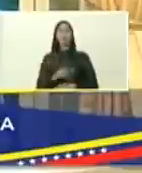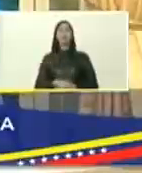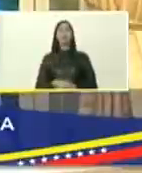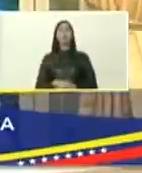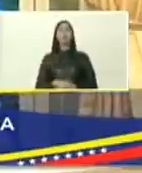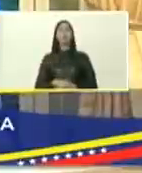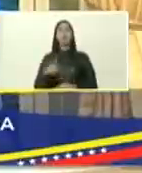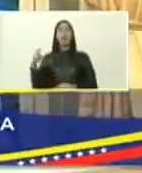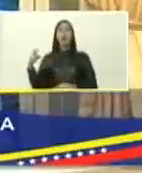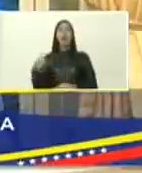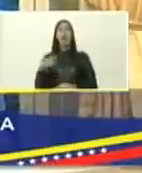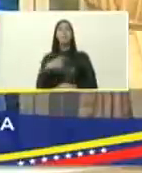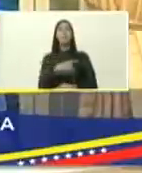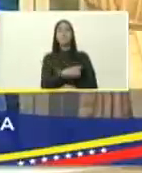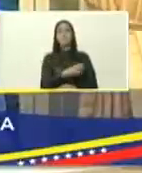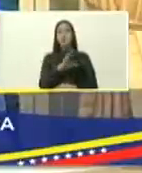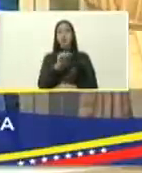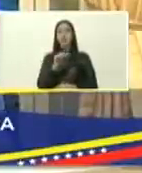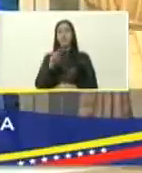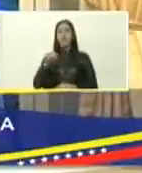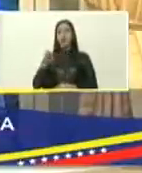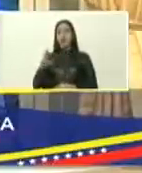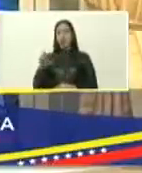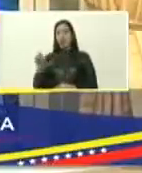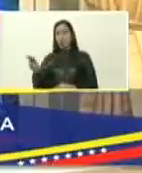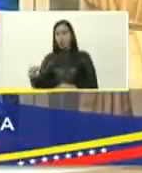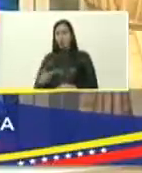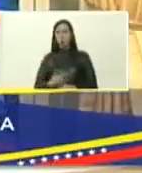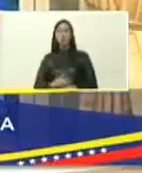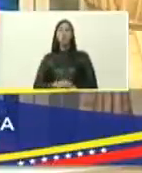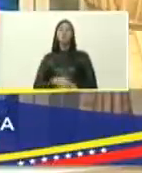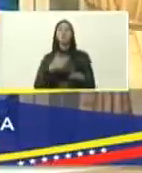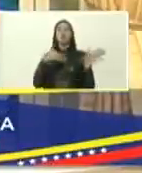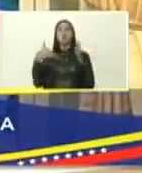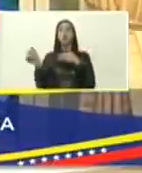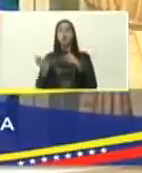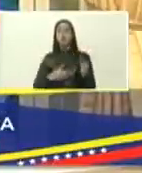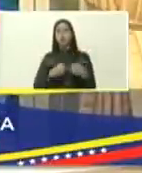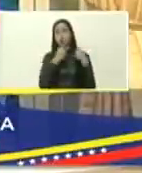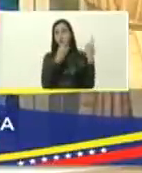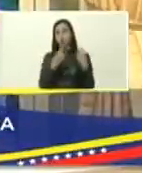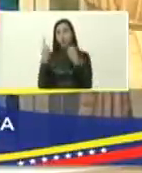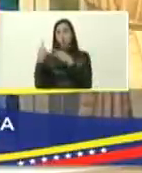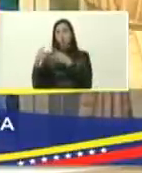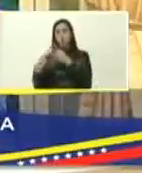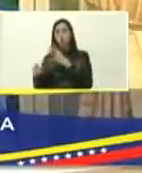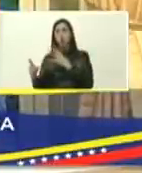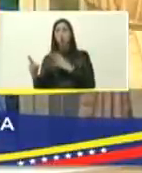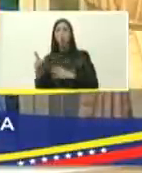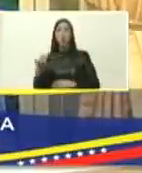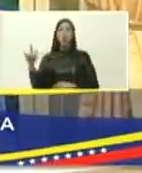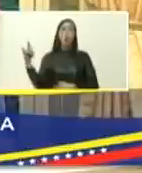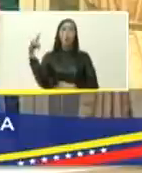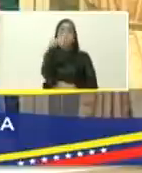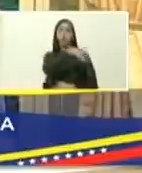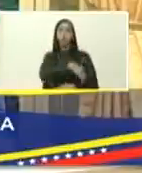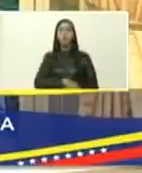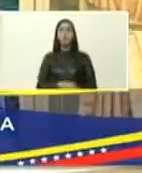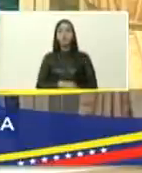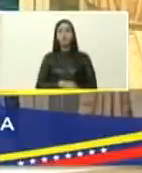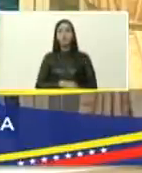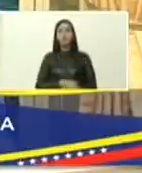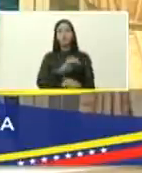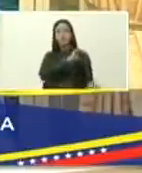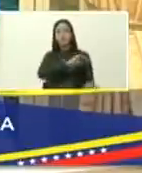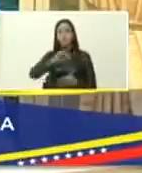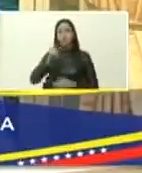Camarón que se duerme, se lo lleva el avión a la exportación. Pedro Cárdenas, vicepresidente de